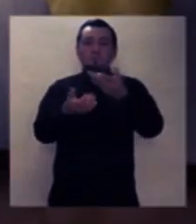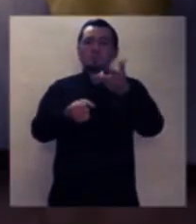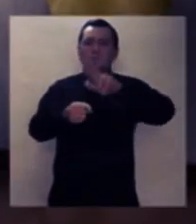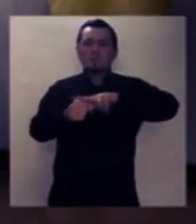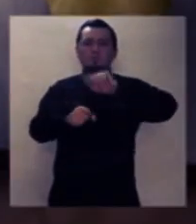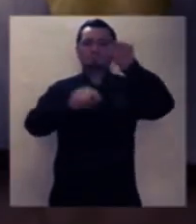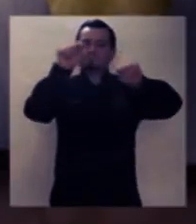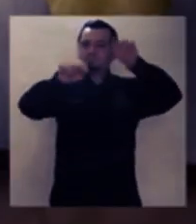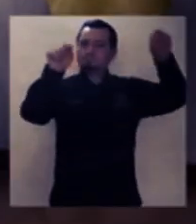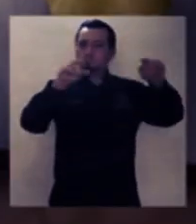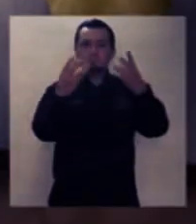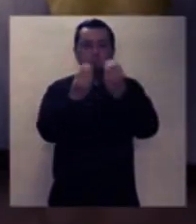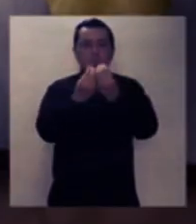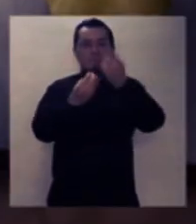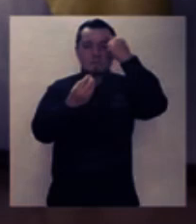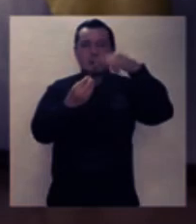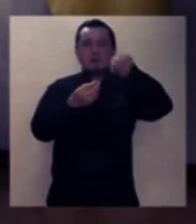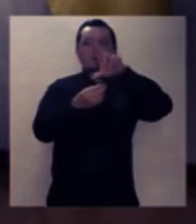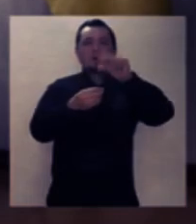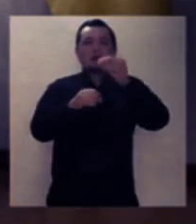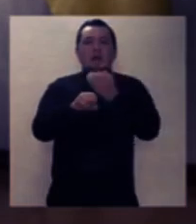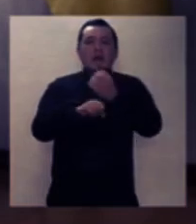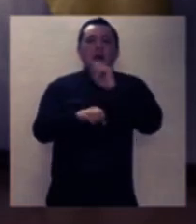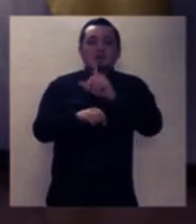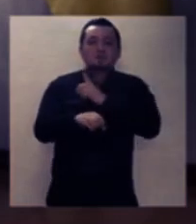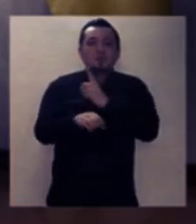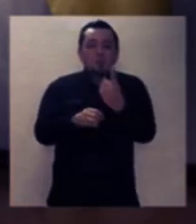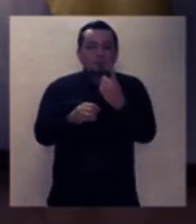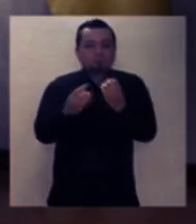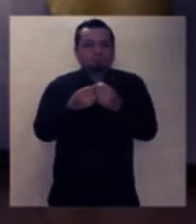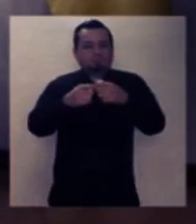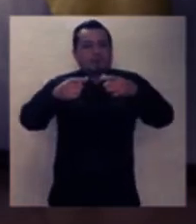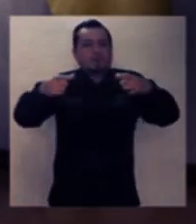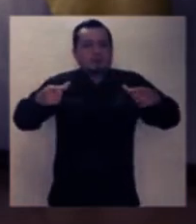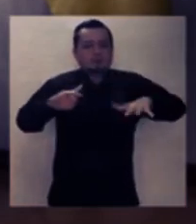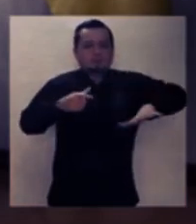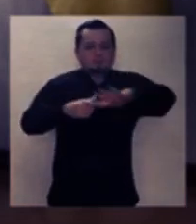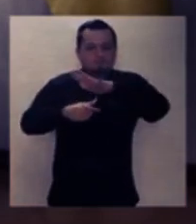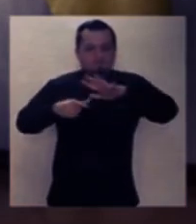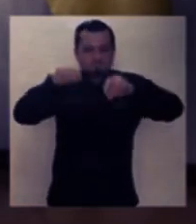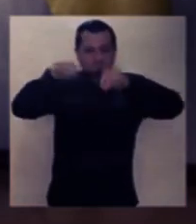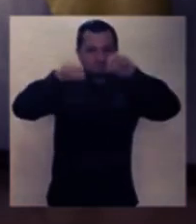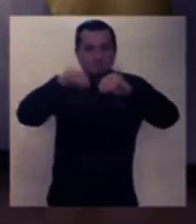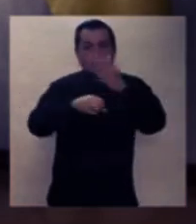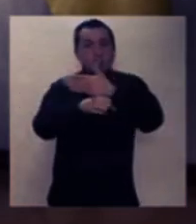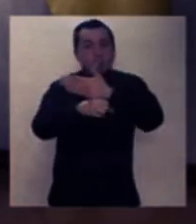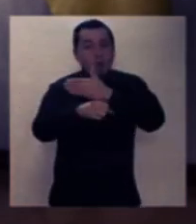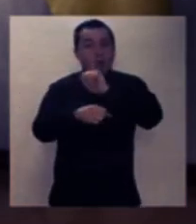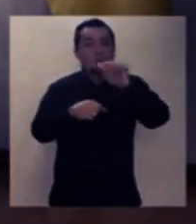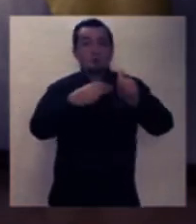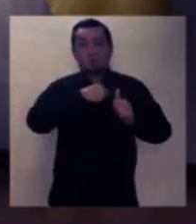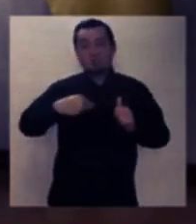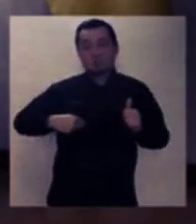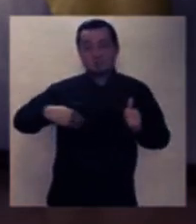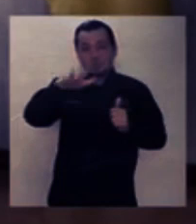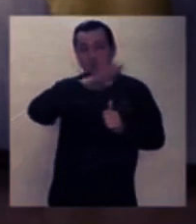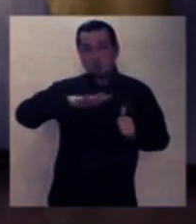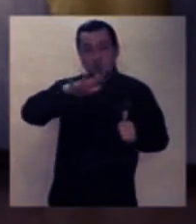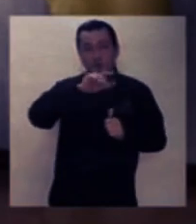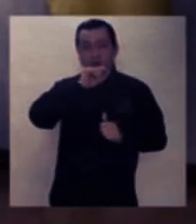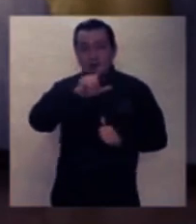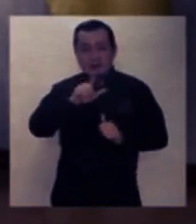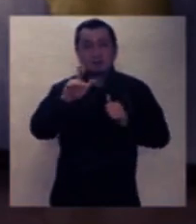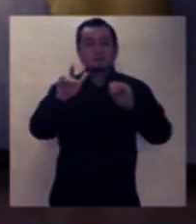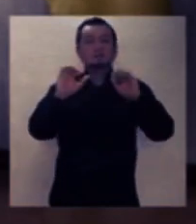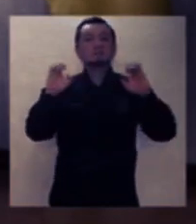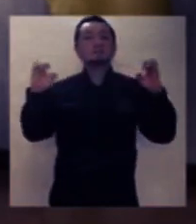entregar nuevos hospitales en distintas regiones, hacer las ampliaciones de otros de acuerdo al plan de reconversión hospitalaria, equipar con ambulancias a todos los municipios de